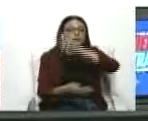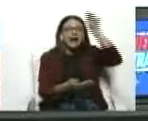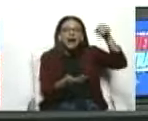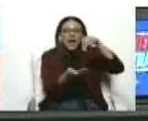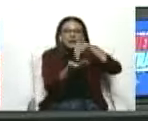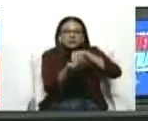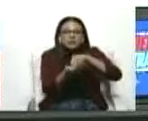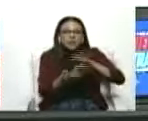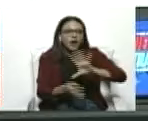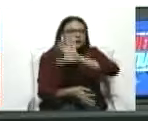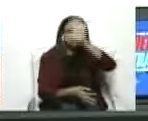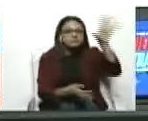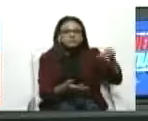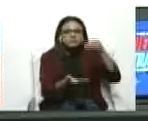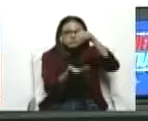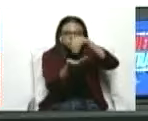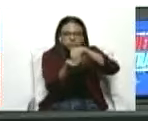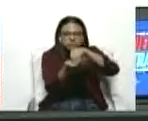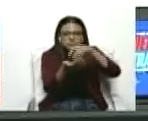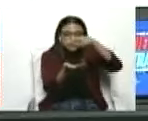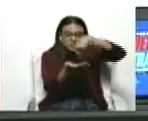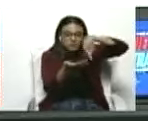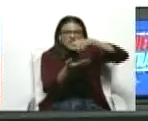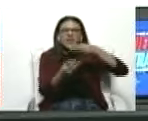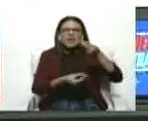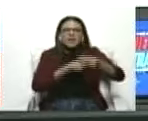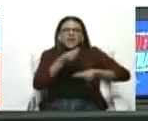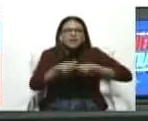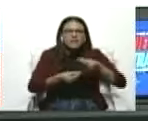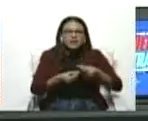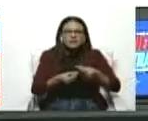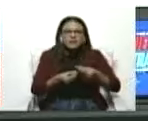nacional. Que va más allá.